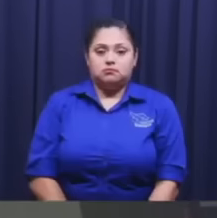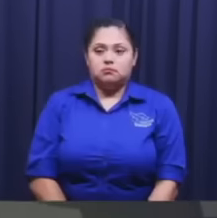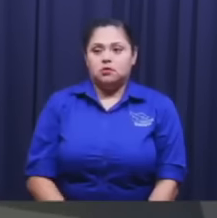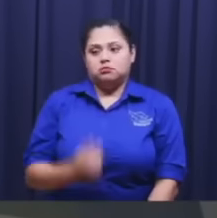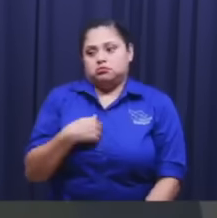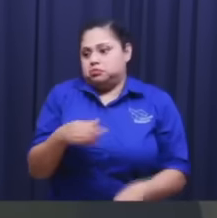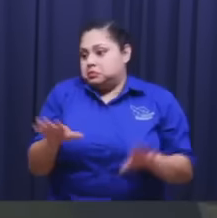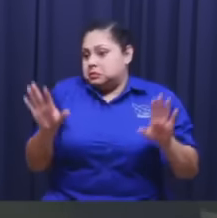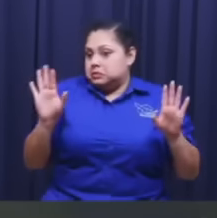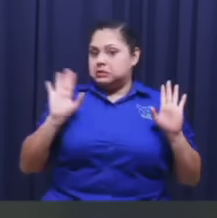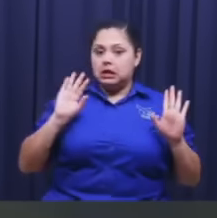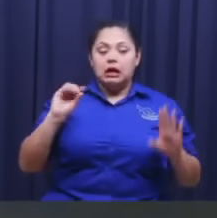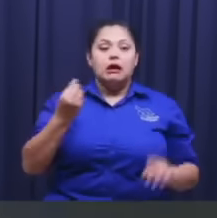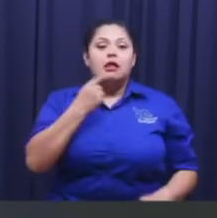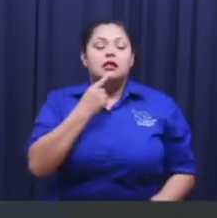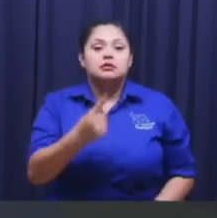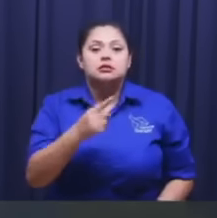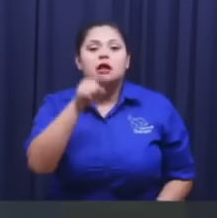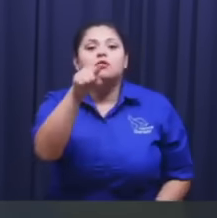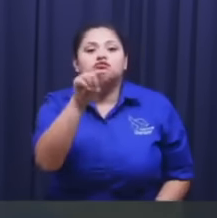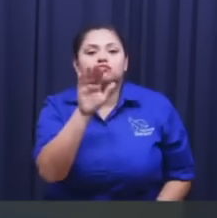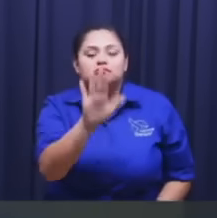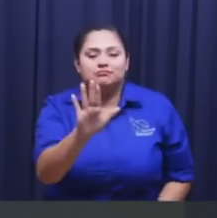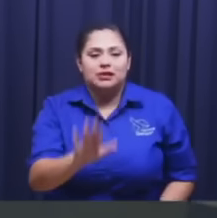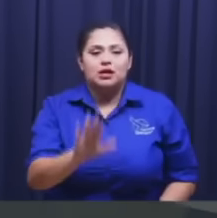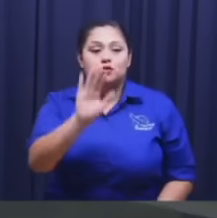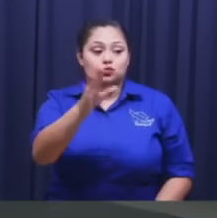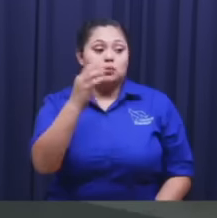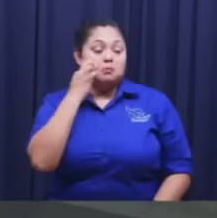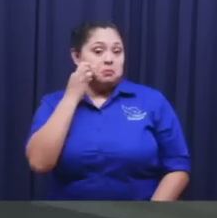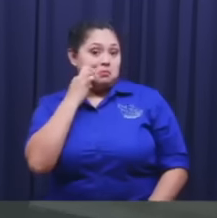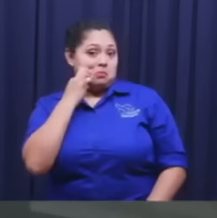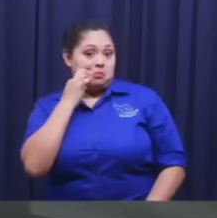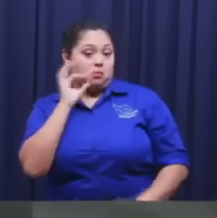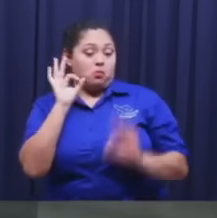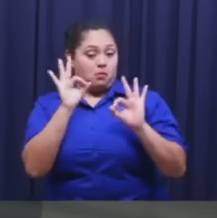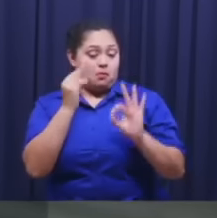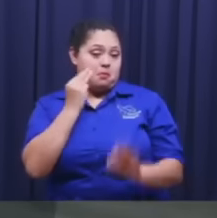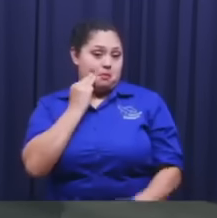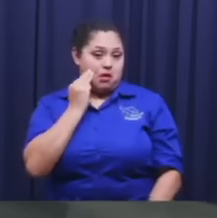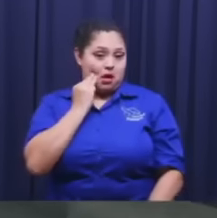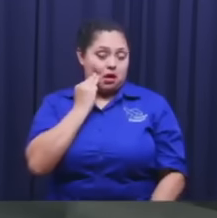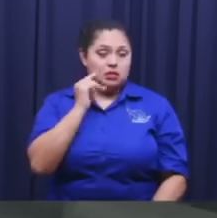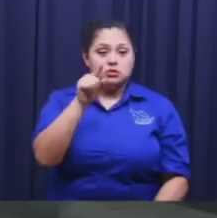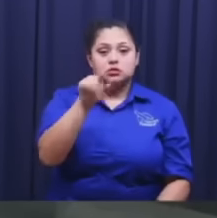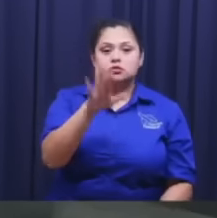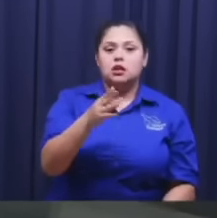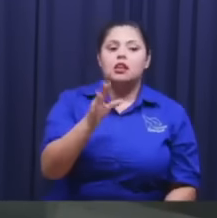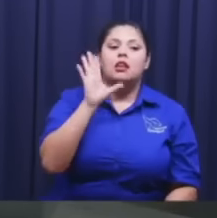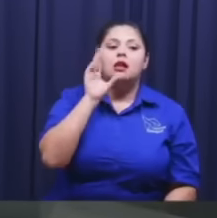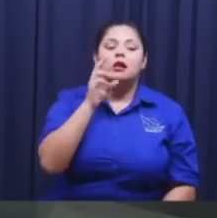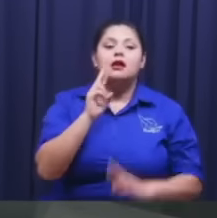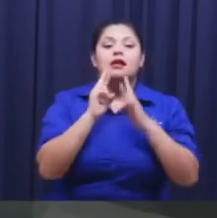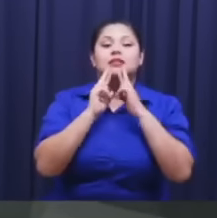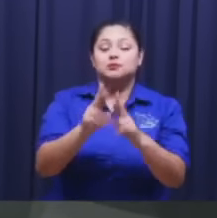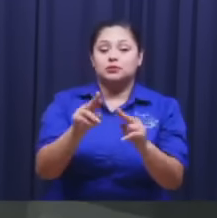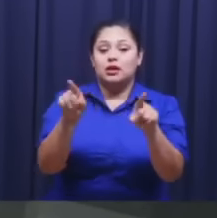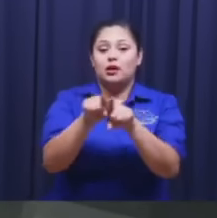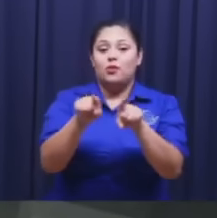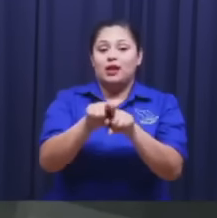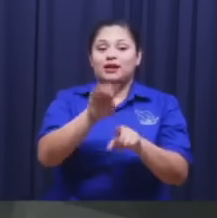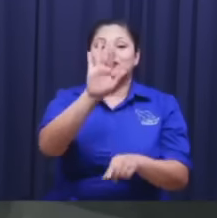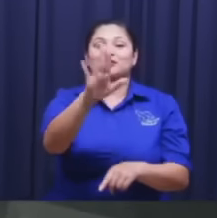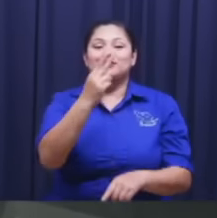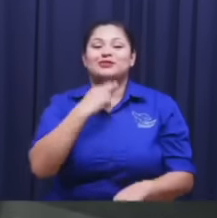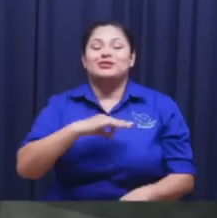Yo no sé qué le hubiera dicho a usted su papá si usted le hubiera contestado como sus hijos le contestan a